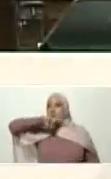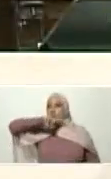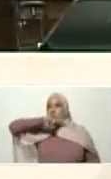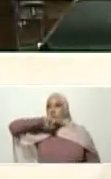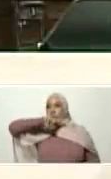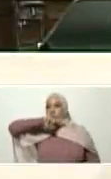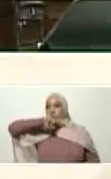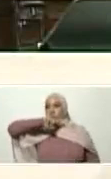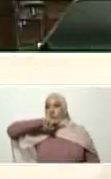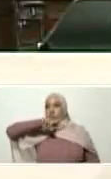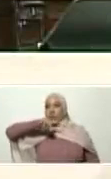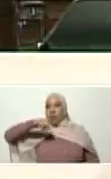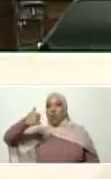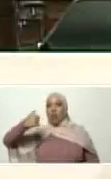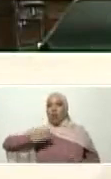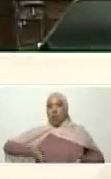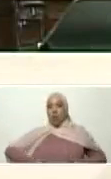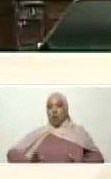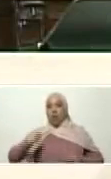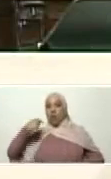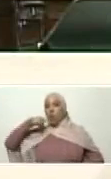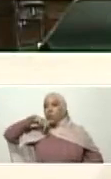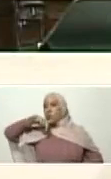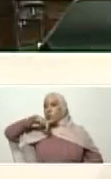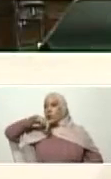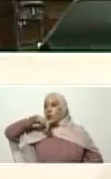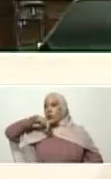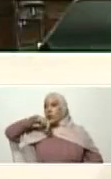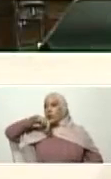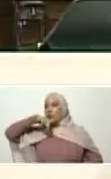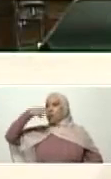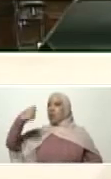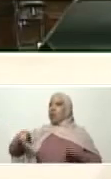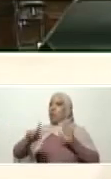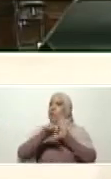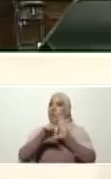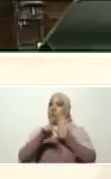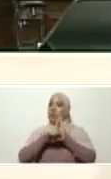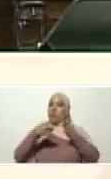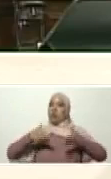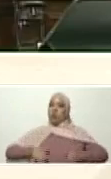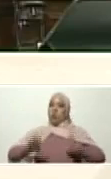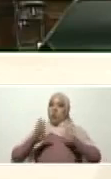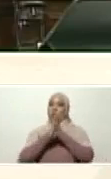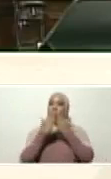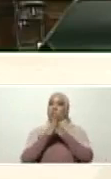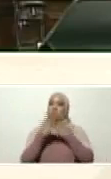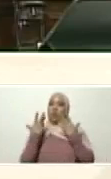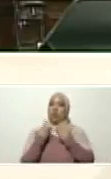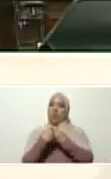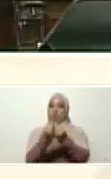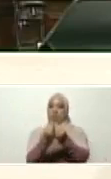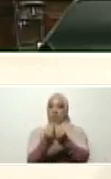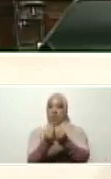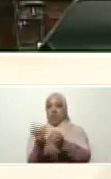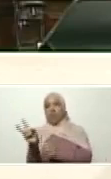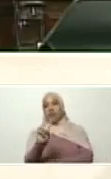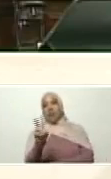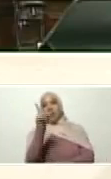de octubre, eres octubrero. Libre. Entonces tú, este libro nació contigo. Así es, presidente. Porque en esos